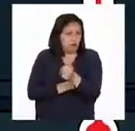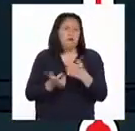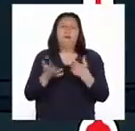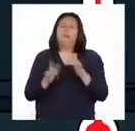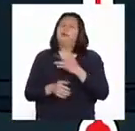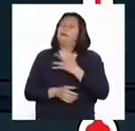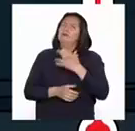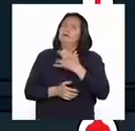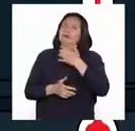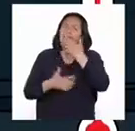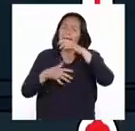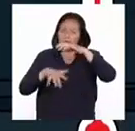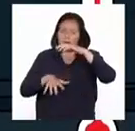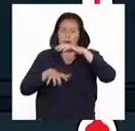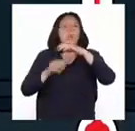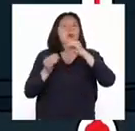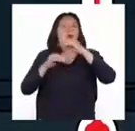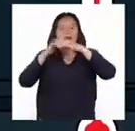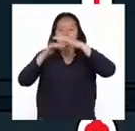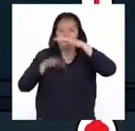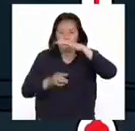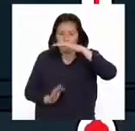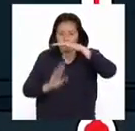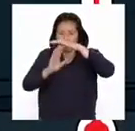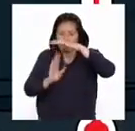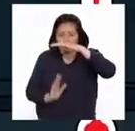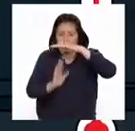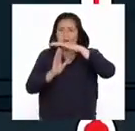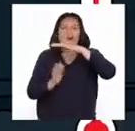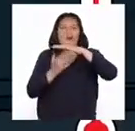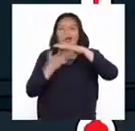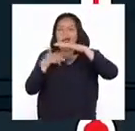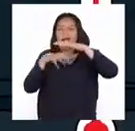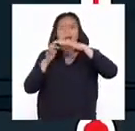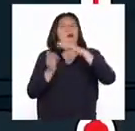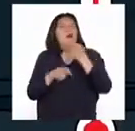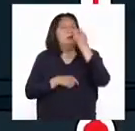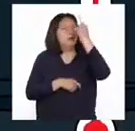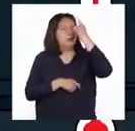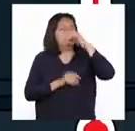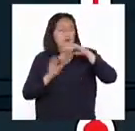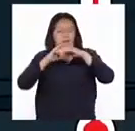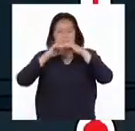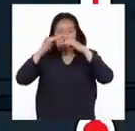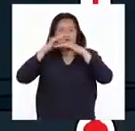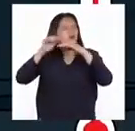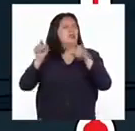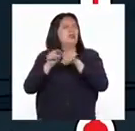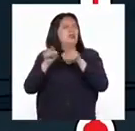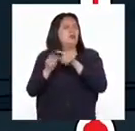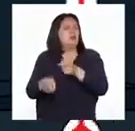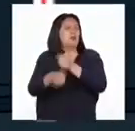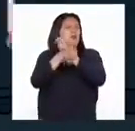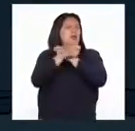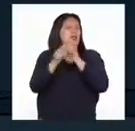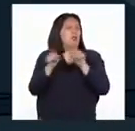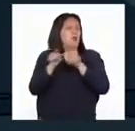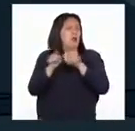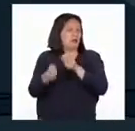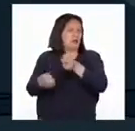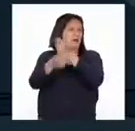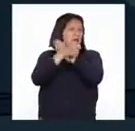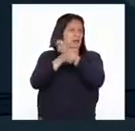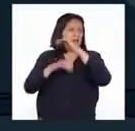La sensación de calor se mantiene porque las nubes no lo dejan ir. Para que me entiendan, las nubes nos abrigan, como si fuera una